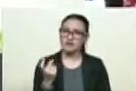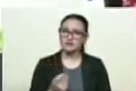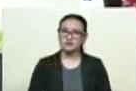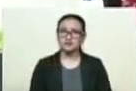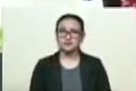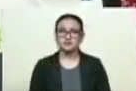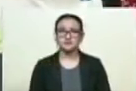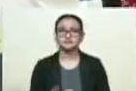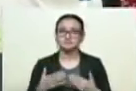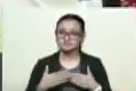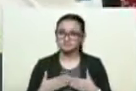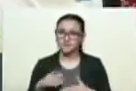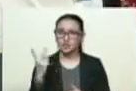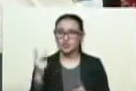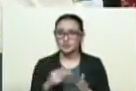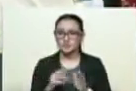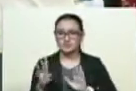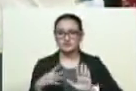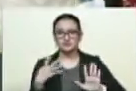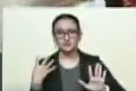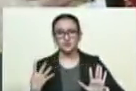para el periodo